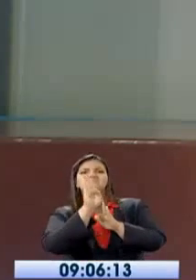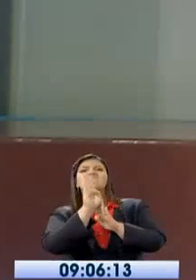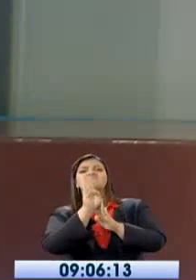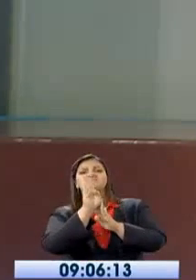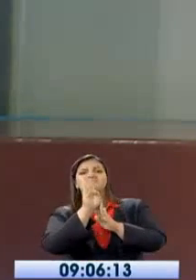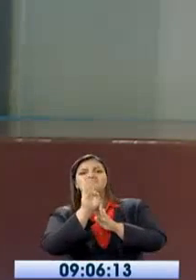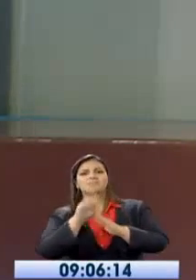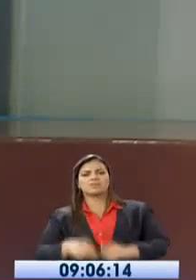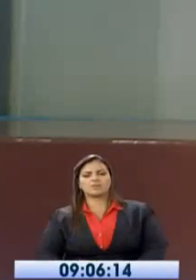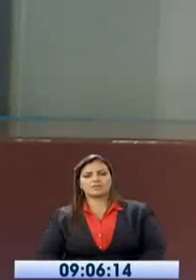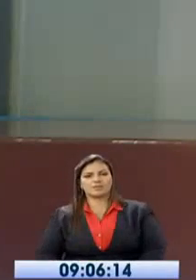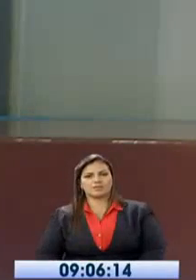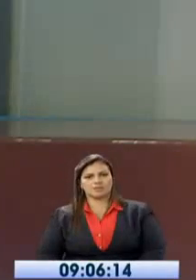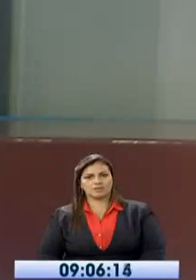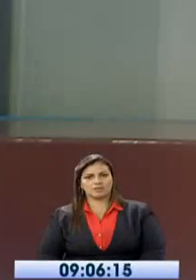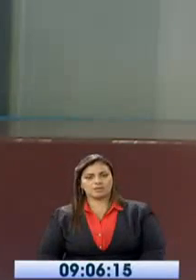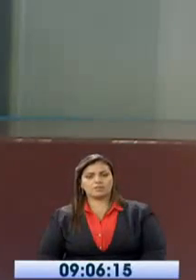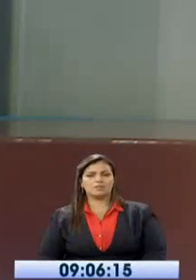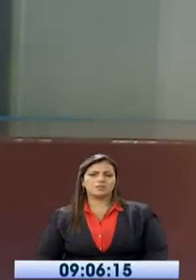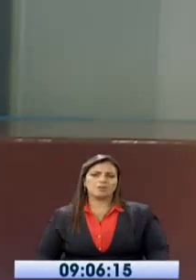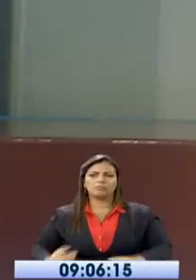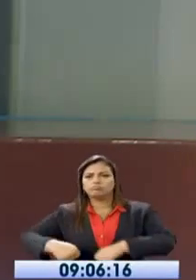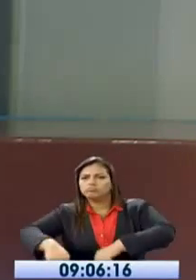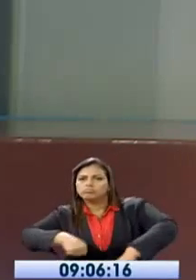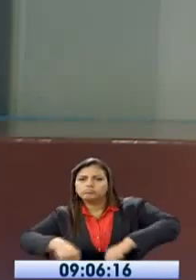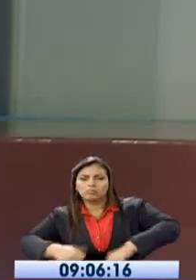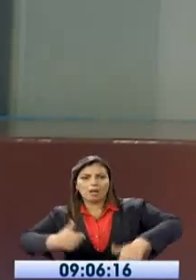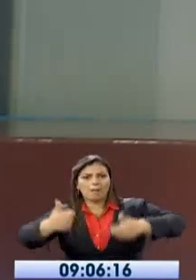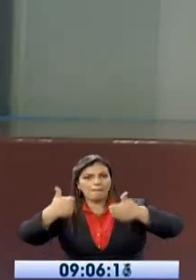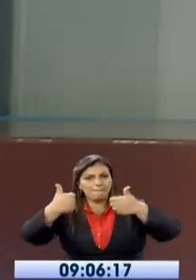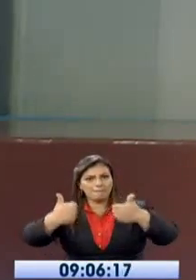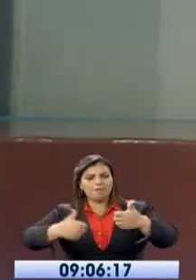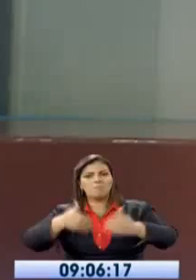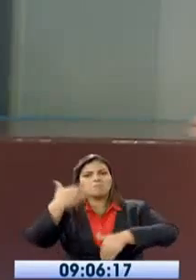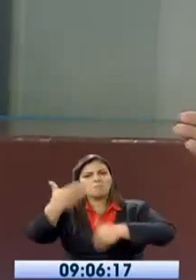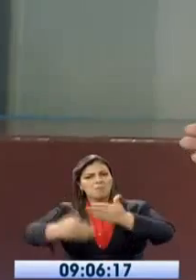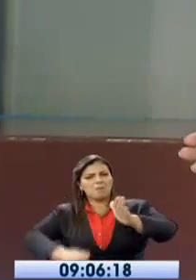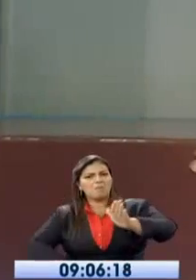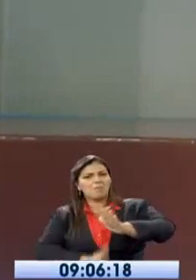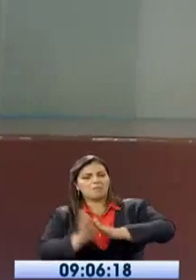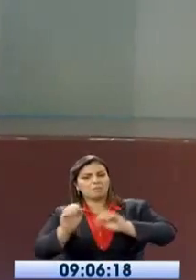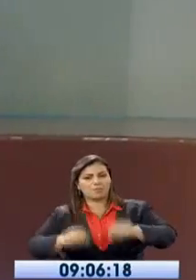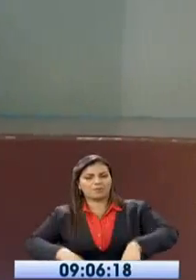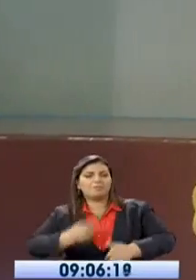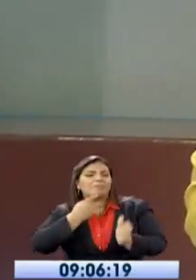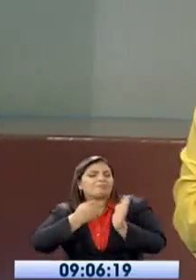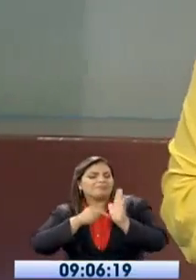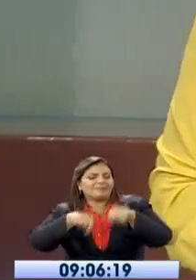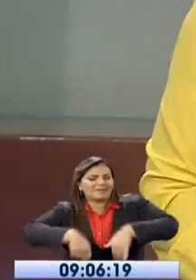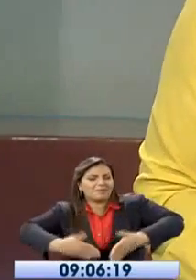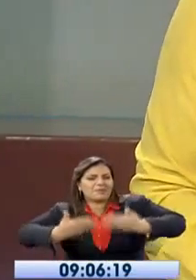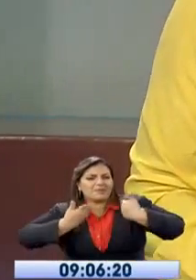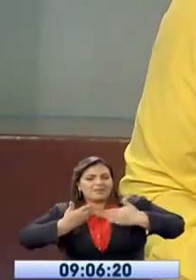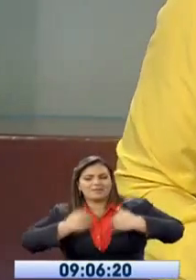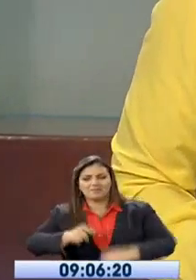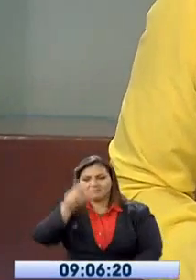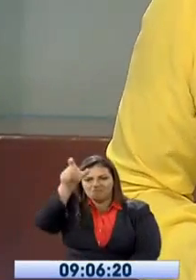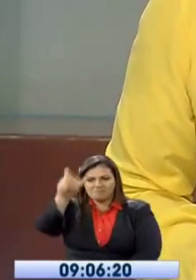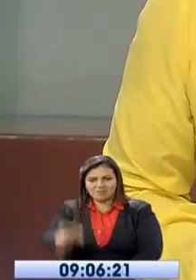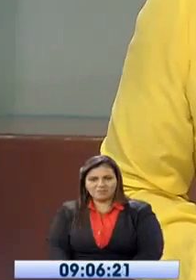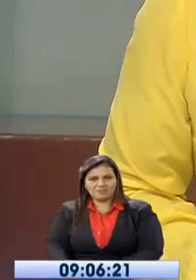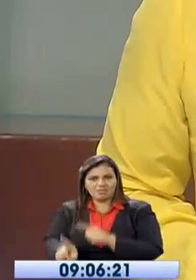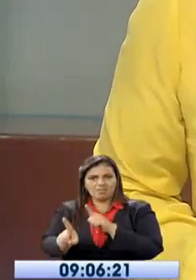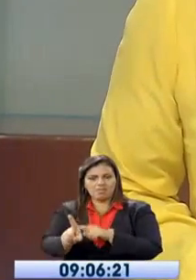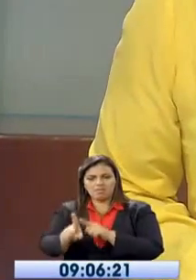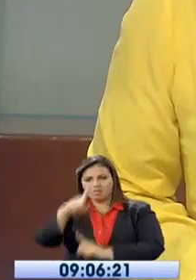recibe. Como uno se comporta frente a la vida se lo devuelve. En Guayaquil, un guardia de seguridad, por ejemplo, obtuvo un